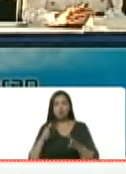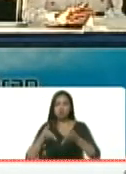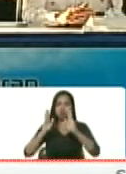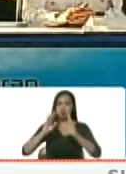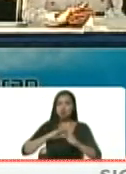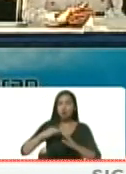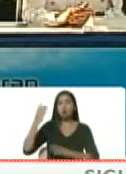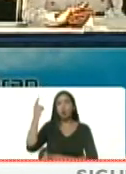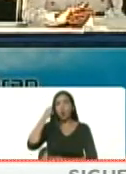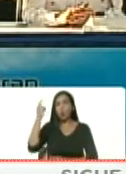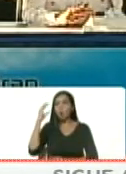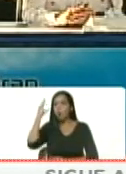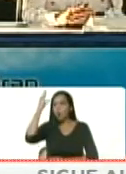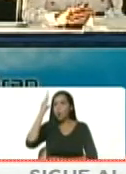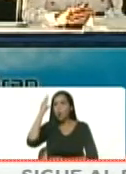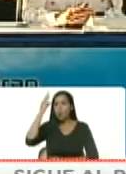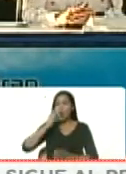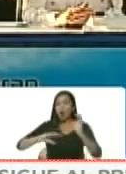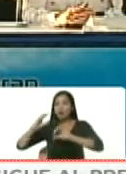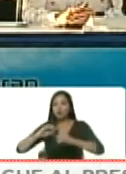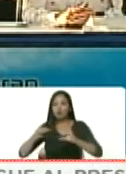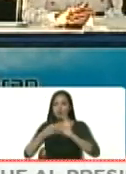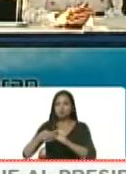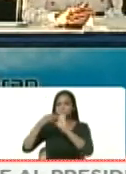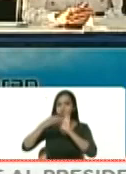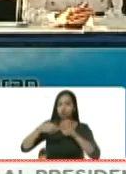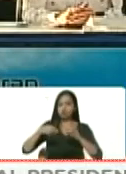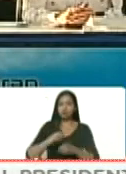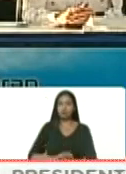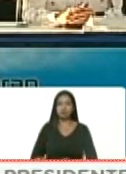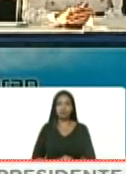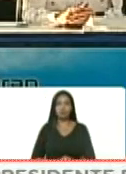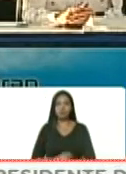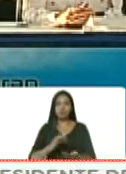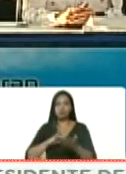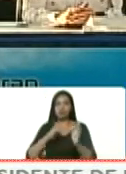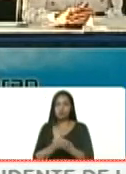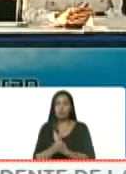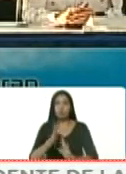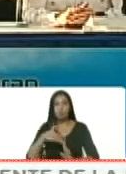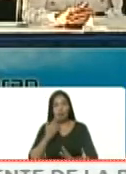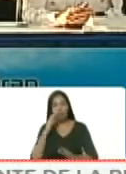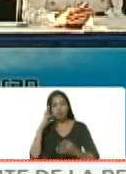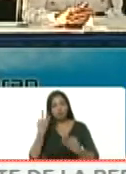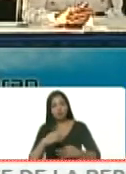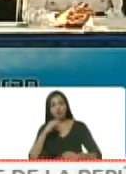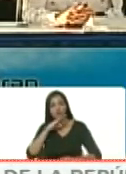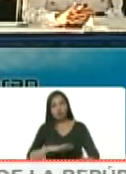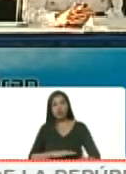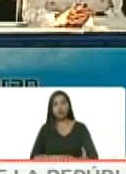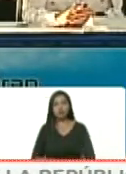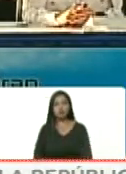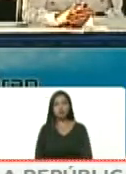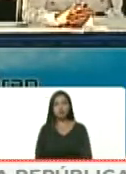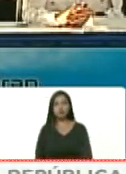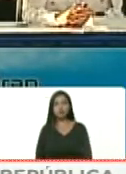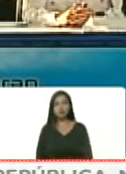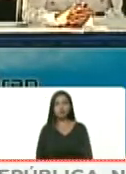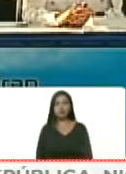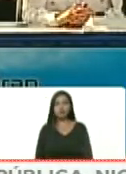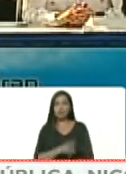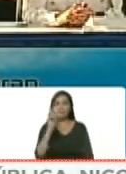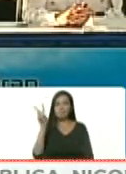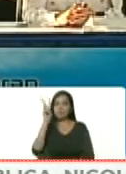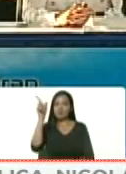el conocimiento, con la ciencia, para que sea pertinente a la realidad histórica, a la